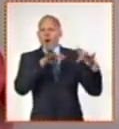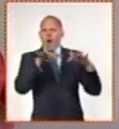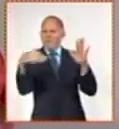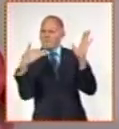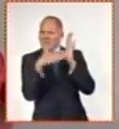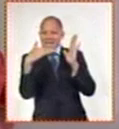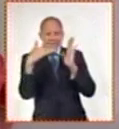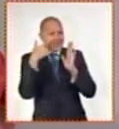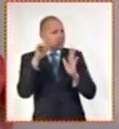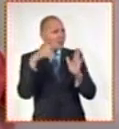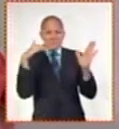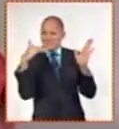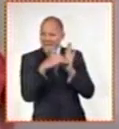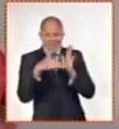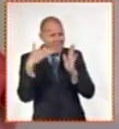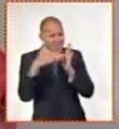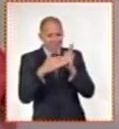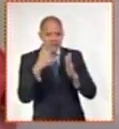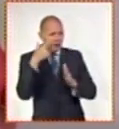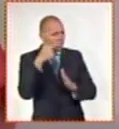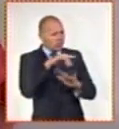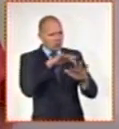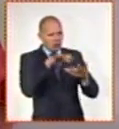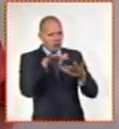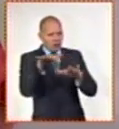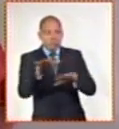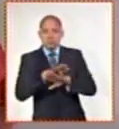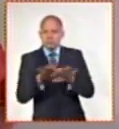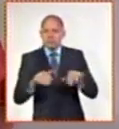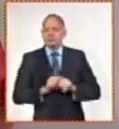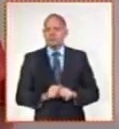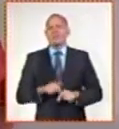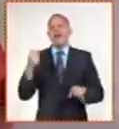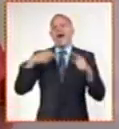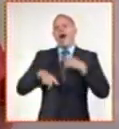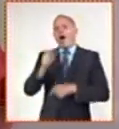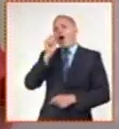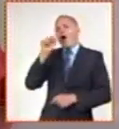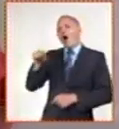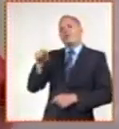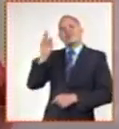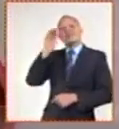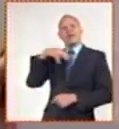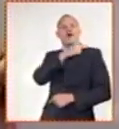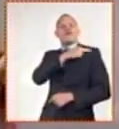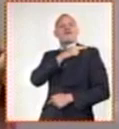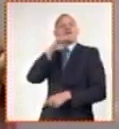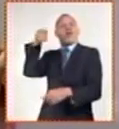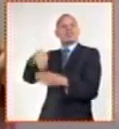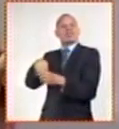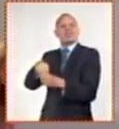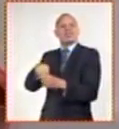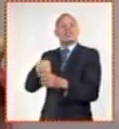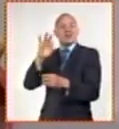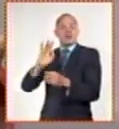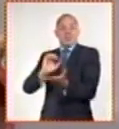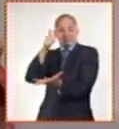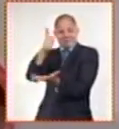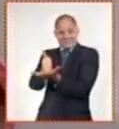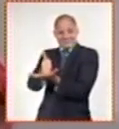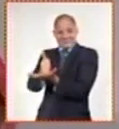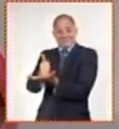Fernández, Horacio Rodríguez Larreta, que es el alcalde de Buenos Aires. Opositor. Dicho sea de paso,